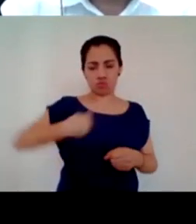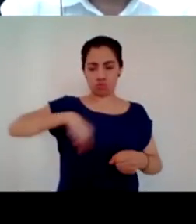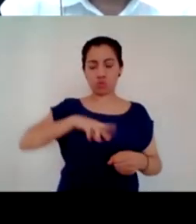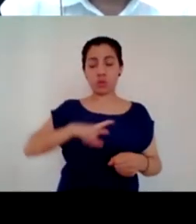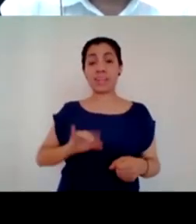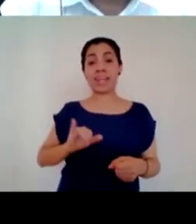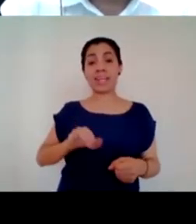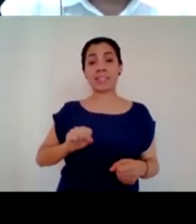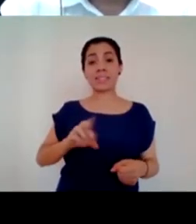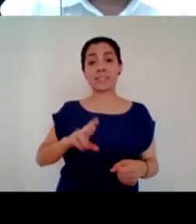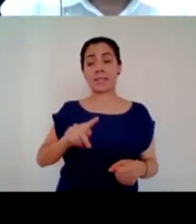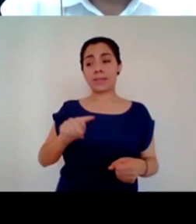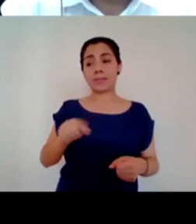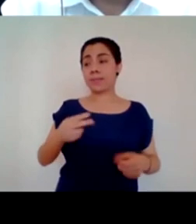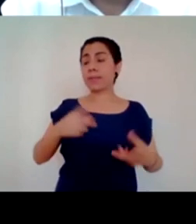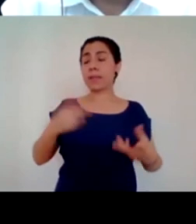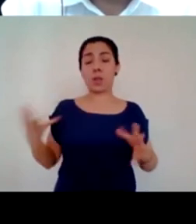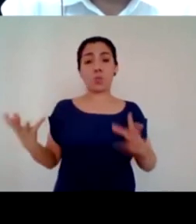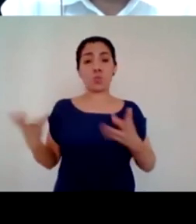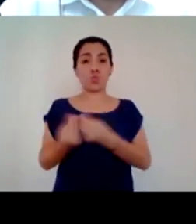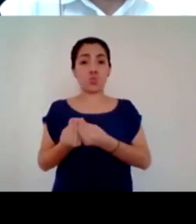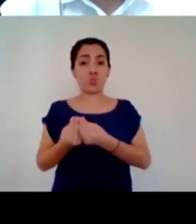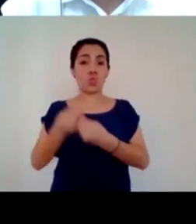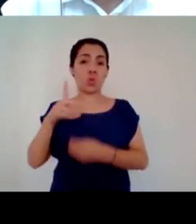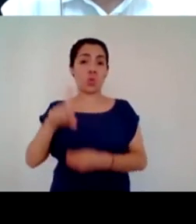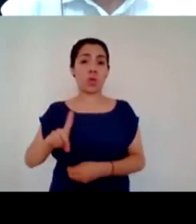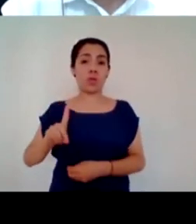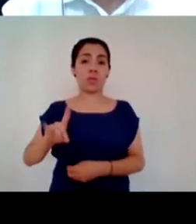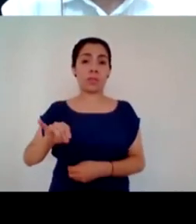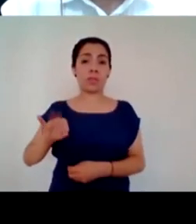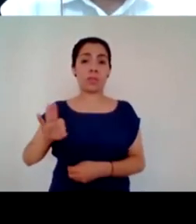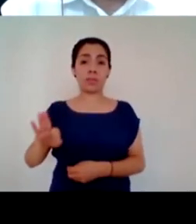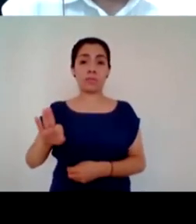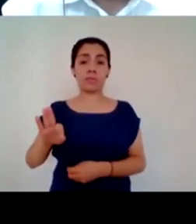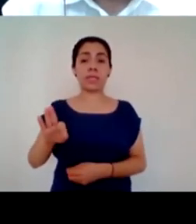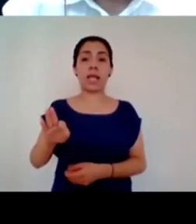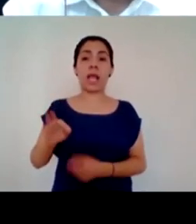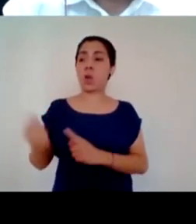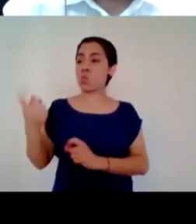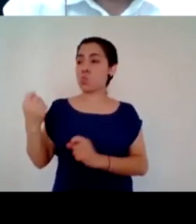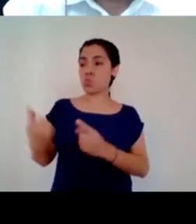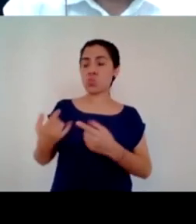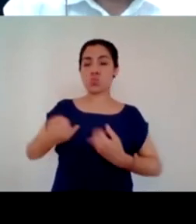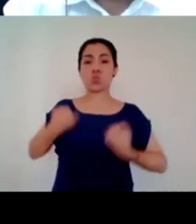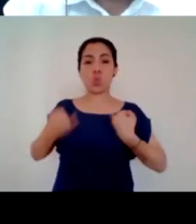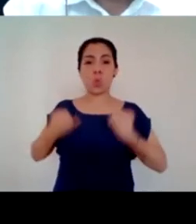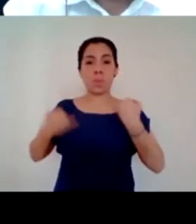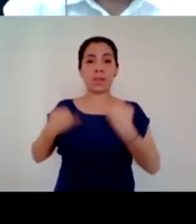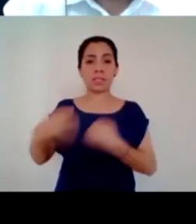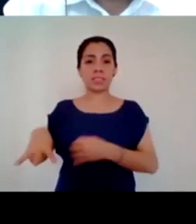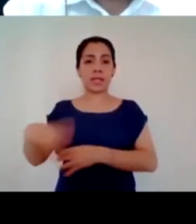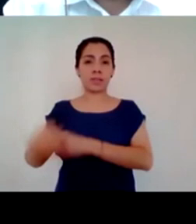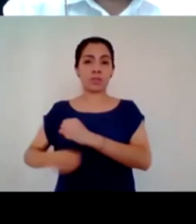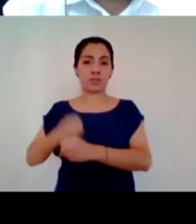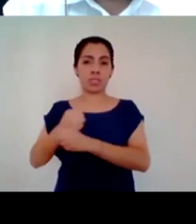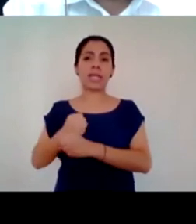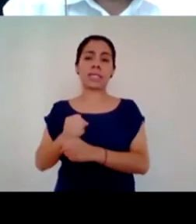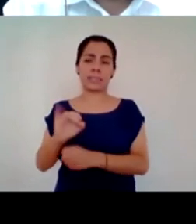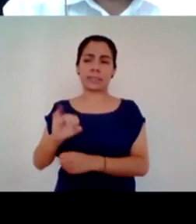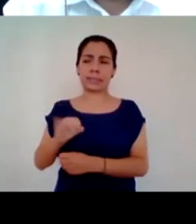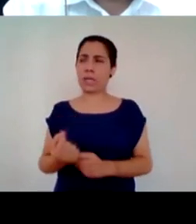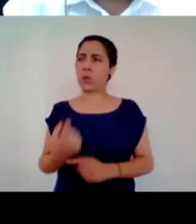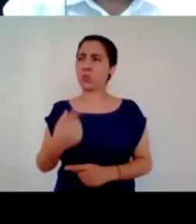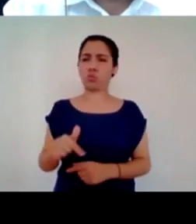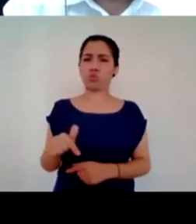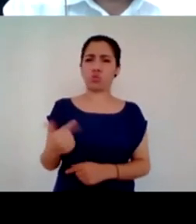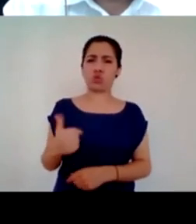México, con los chavitos menores de 14 años que han cometido delitos graves. Y sí tenemos a unos cuantos de 12 años,